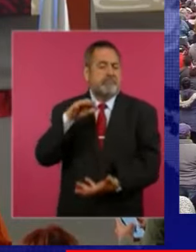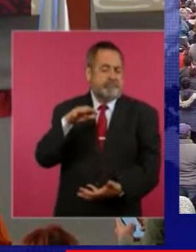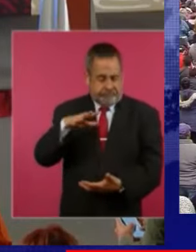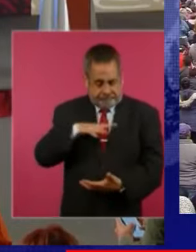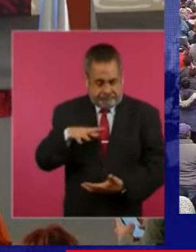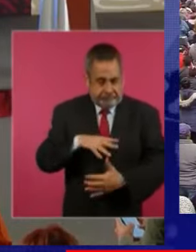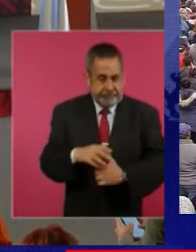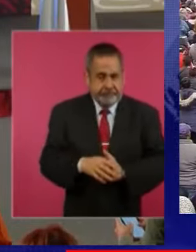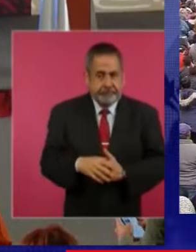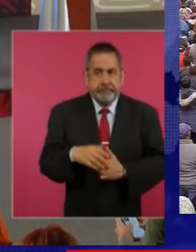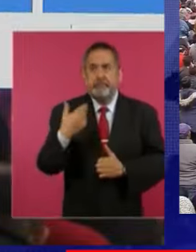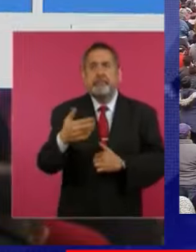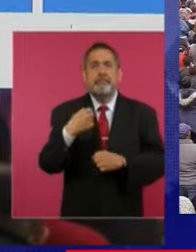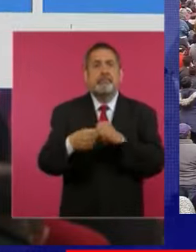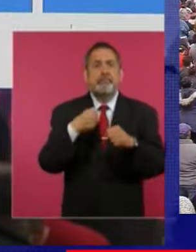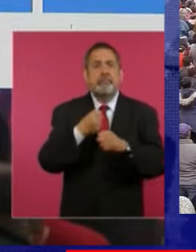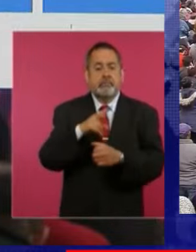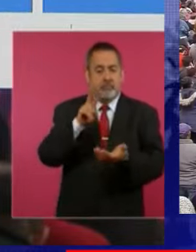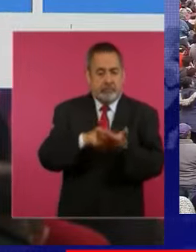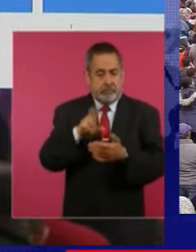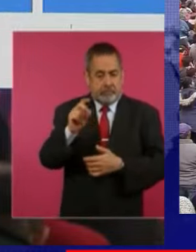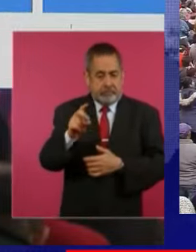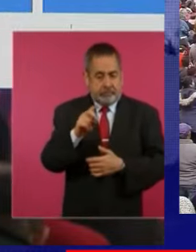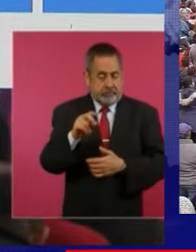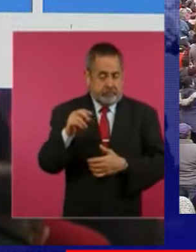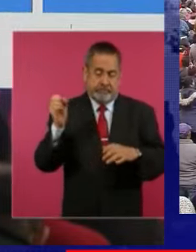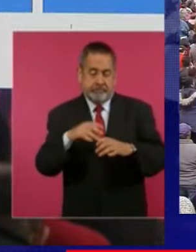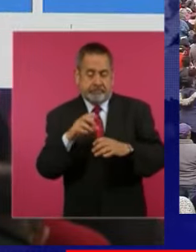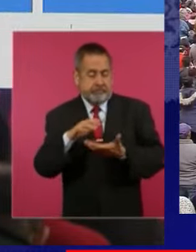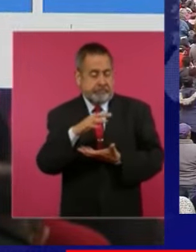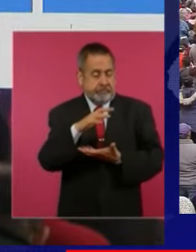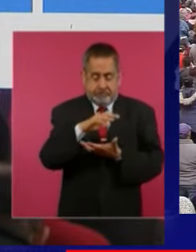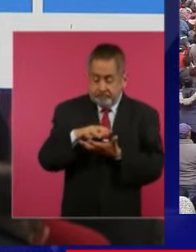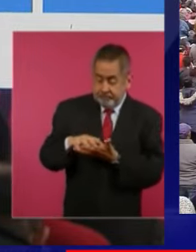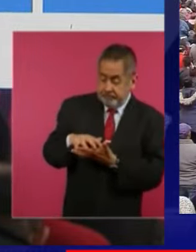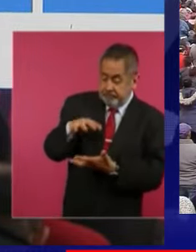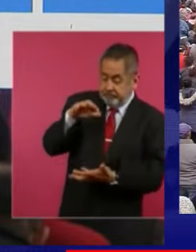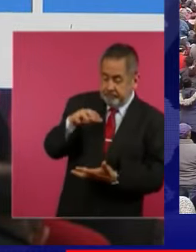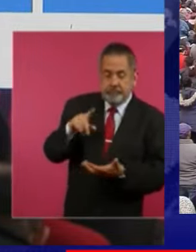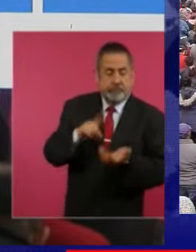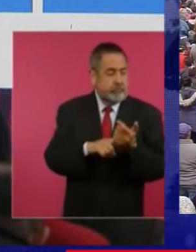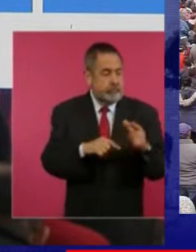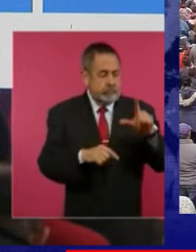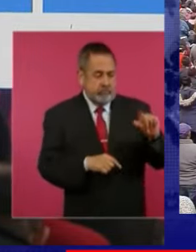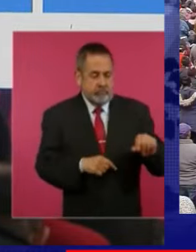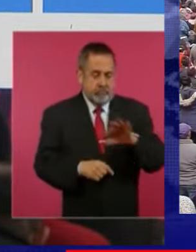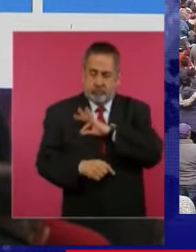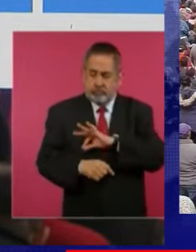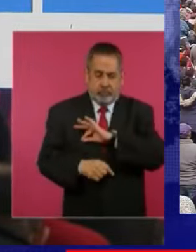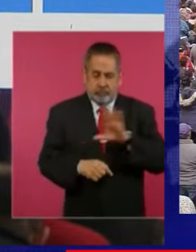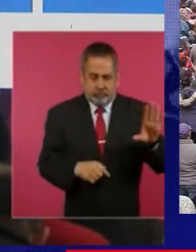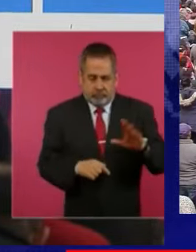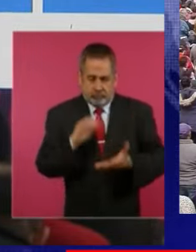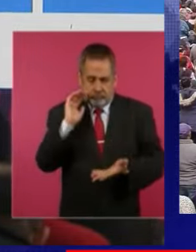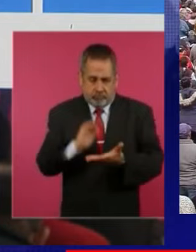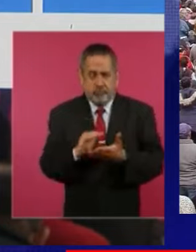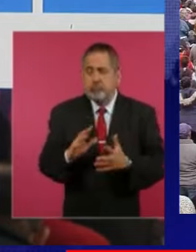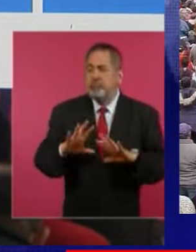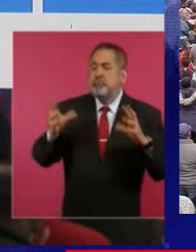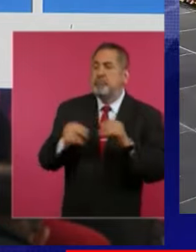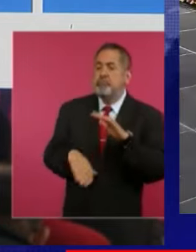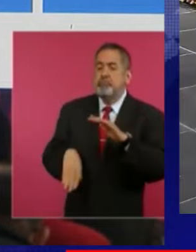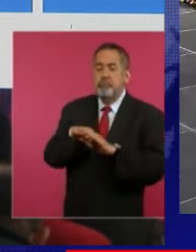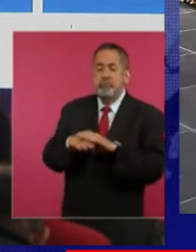Y para el 2030, el ahorro, nada más por la reducción de las comisiones, va a llegar